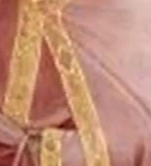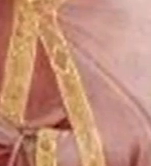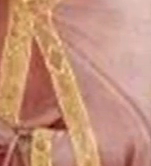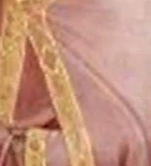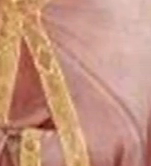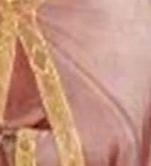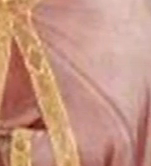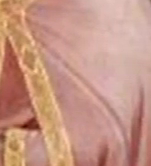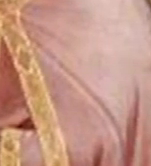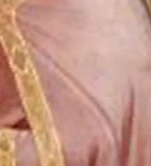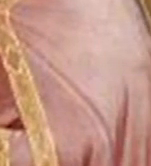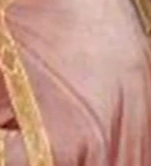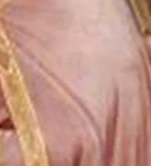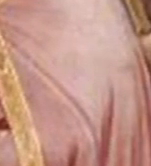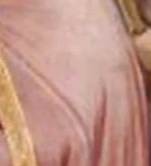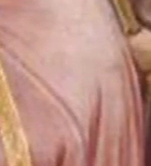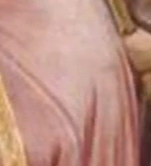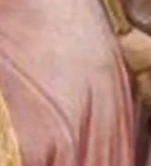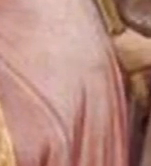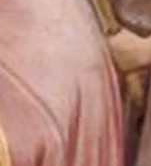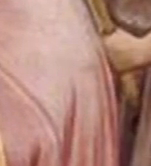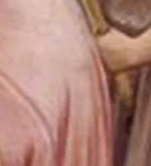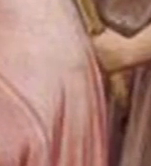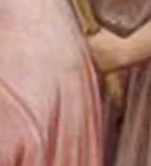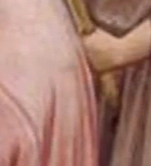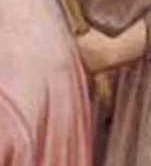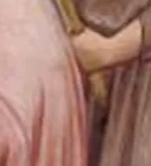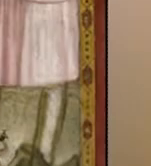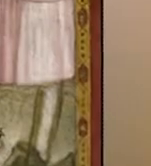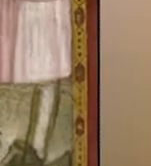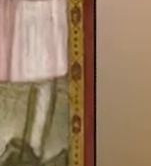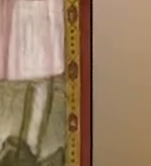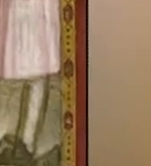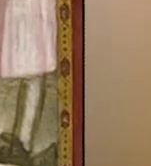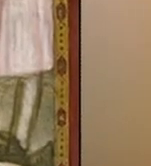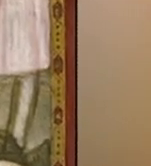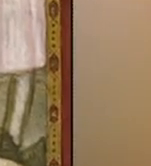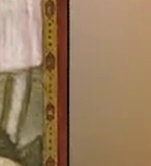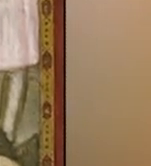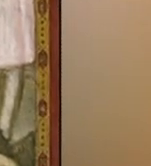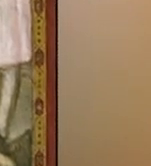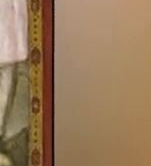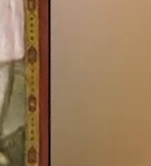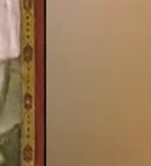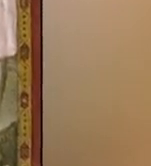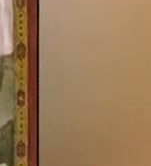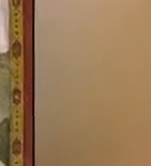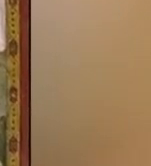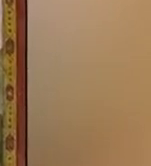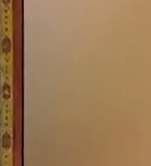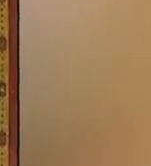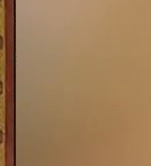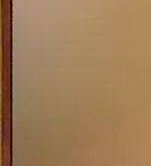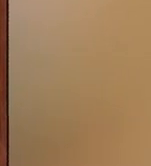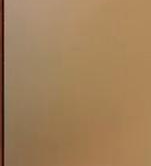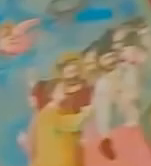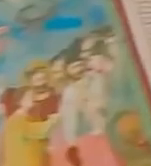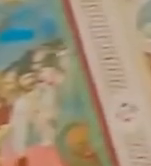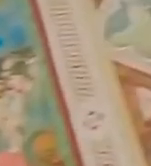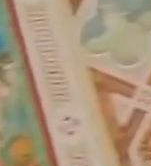medieval, él anticipó algunas de las características de la pintura renacentista y abrió la puerta a un nuevo estilo que cambió la historia del